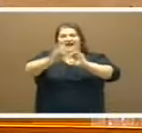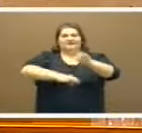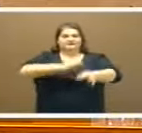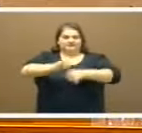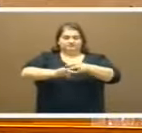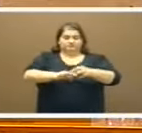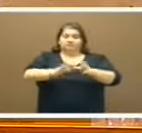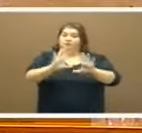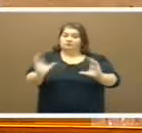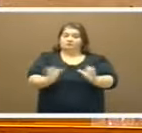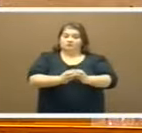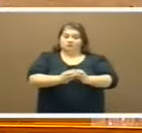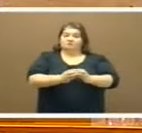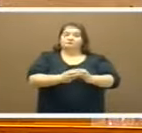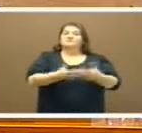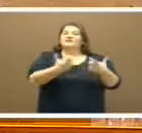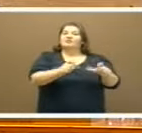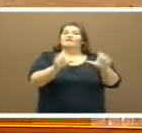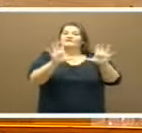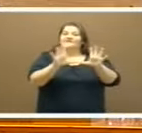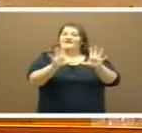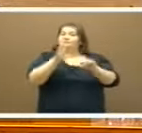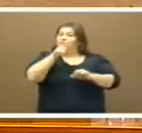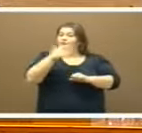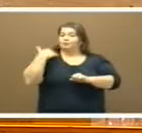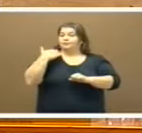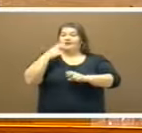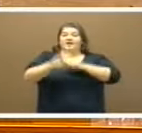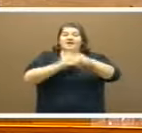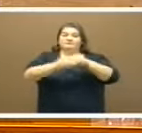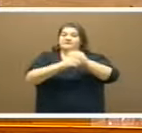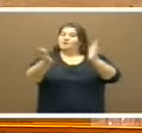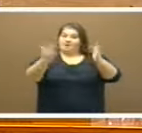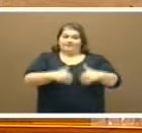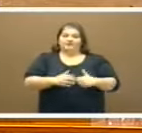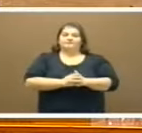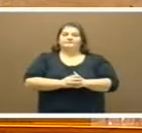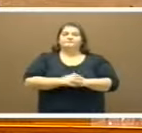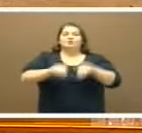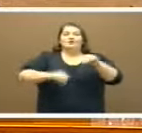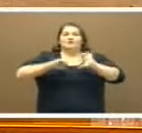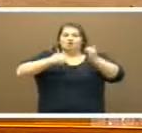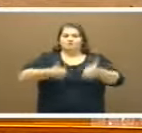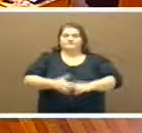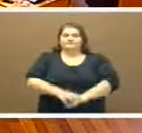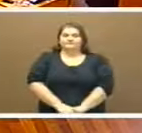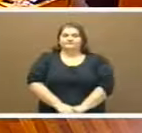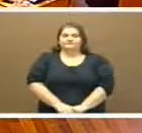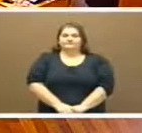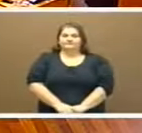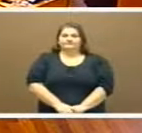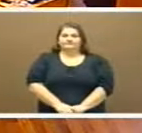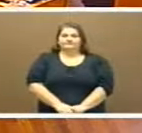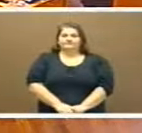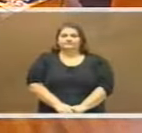Cámara en su conjunto la sección 10, ya que no tuvo ninguna enmienda. Entramos en votación.